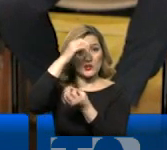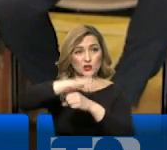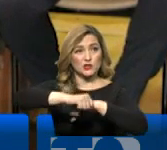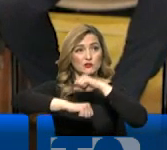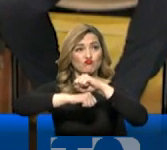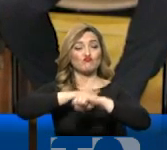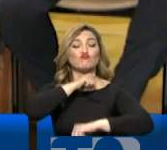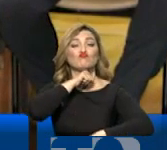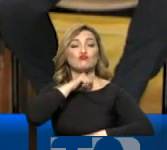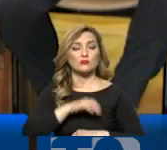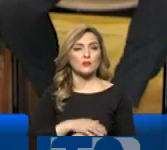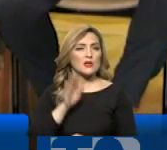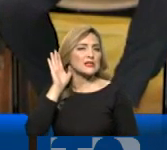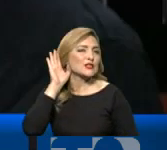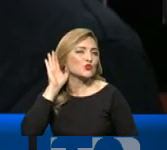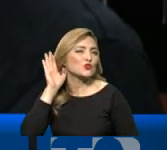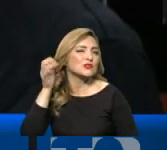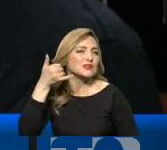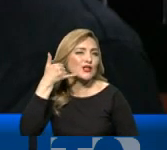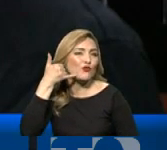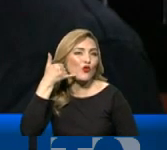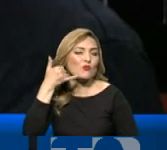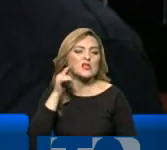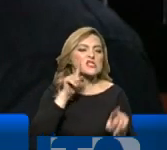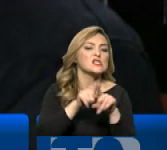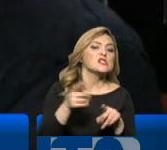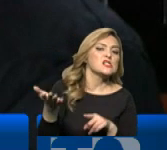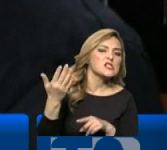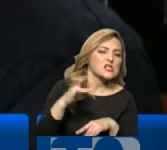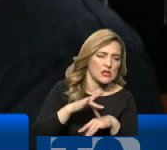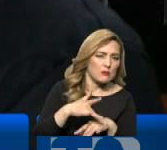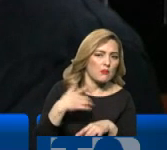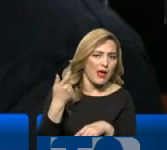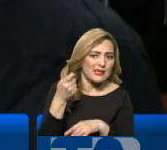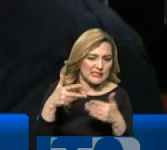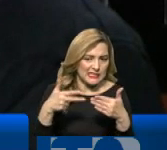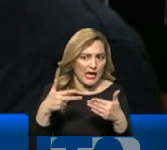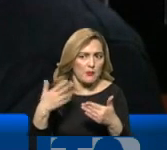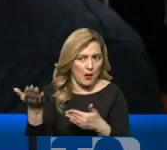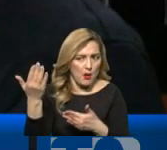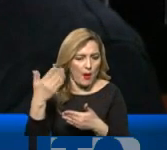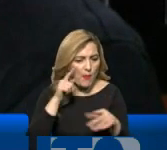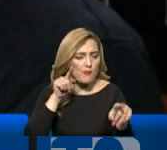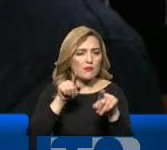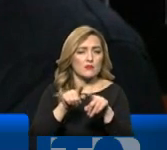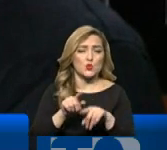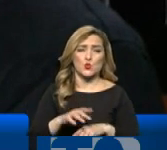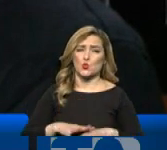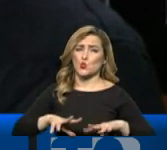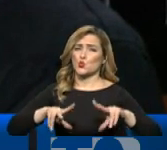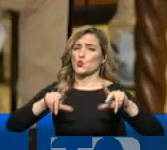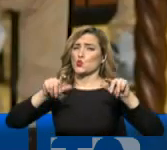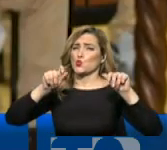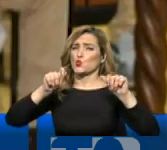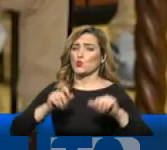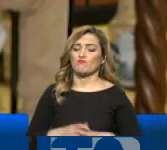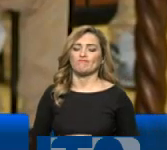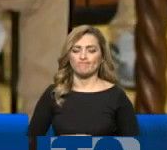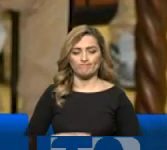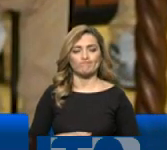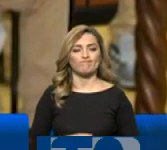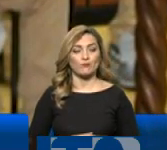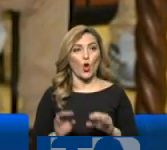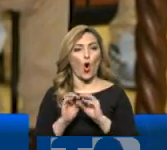delincuencial, además de escuchas telefónicas de cómo se concertaban las entregas de cheques y dinero dentro de esta supuesta